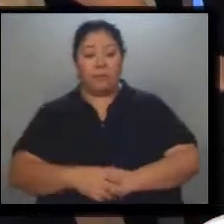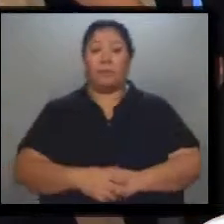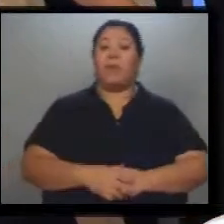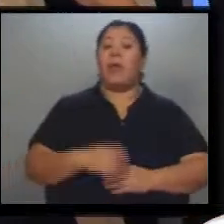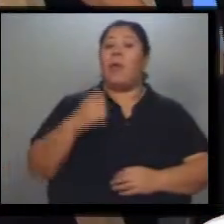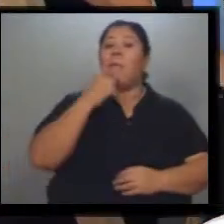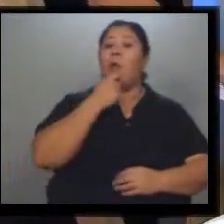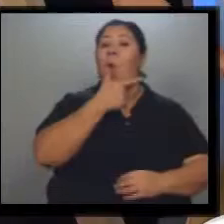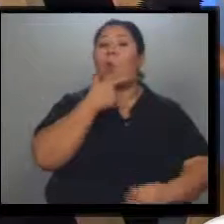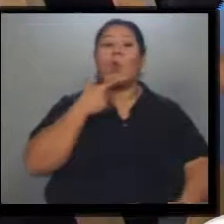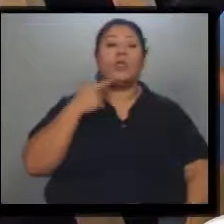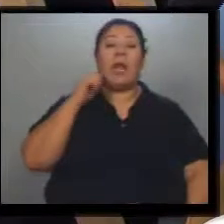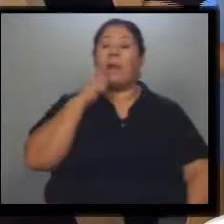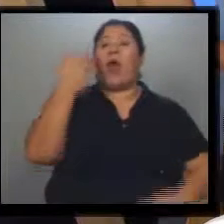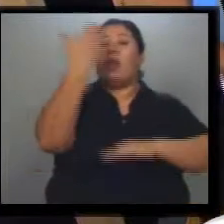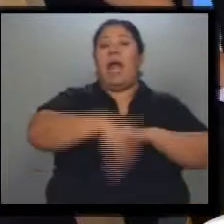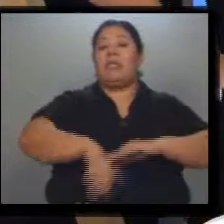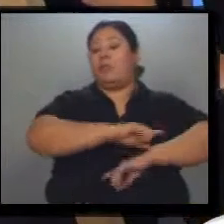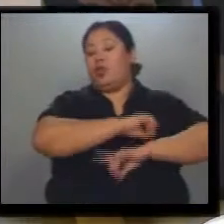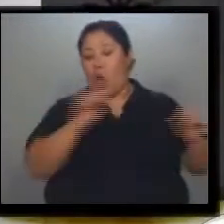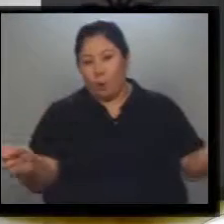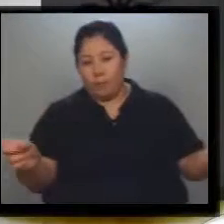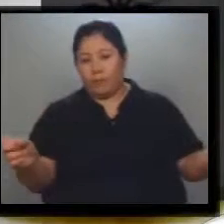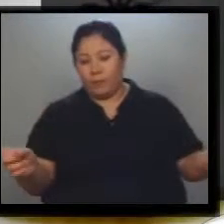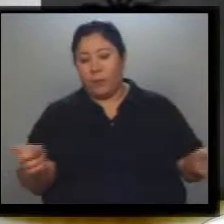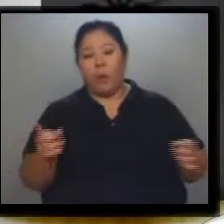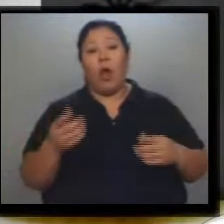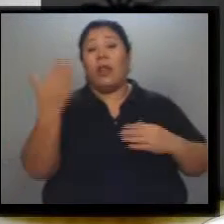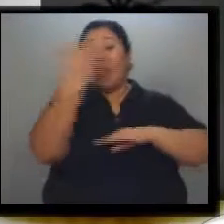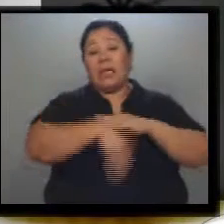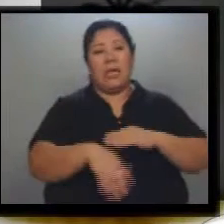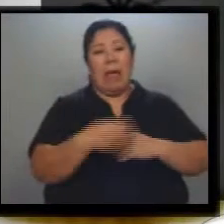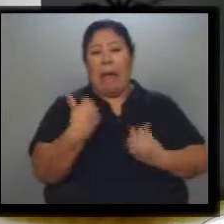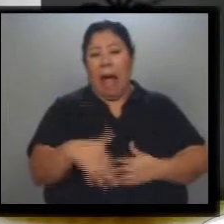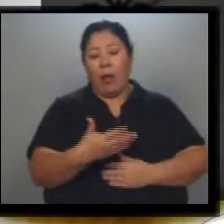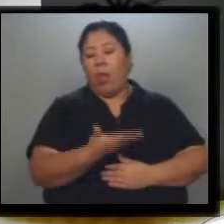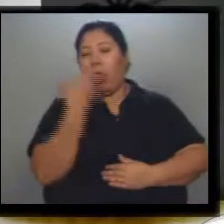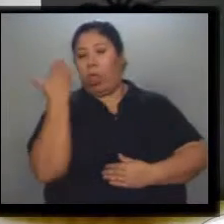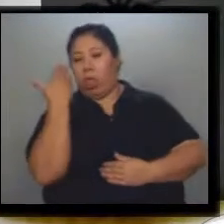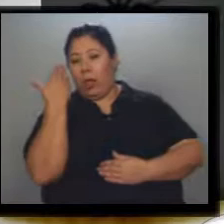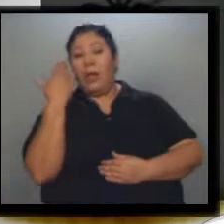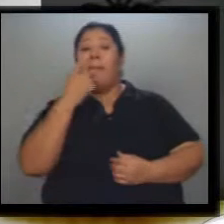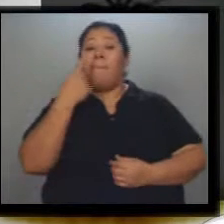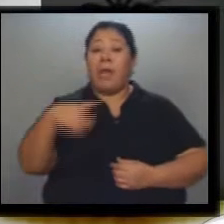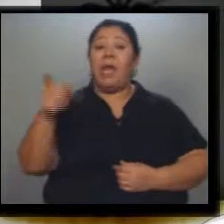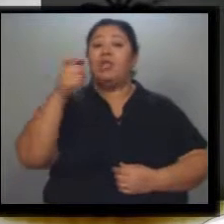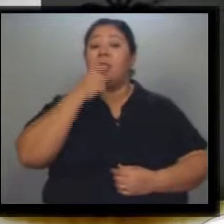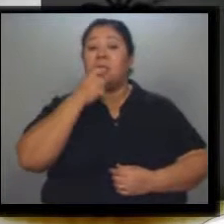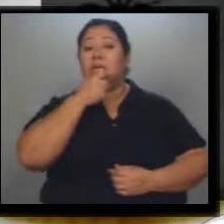golosos, no tomamos taxi, pero somos golosos. Sí. Y nos comemos 3 alfajores por semana. Mirá lo que podemos llegar a gastar por